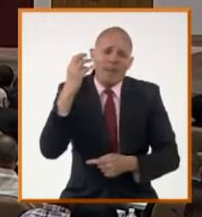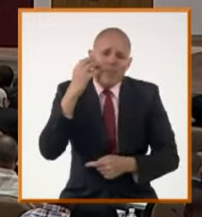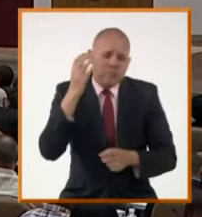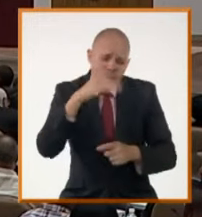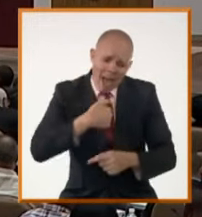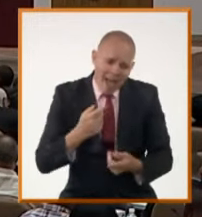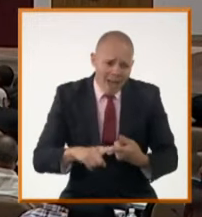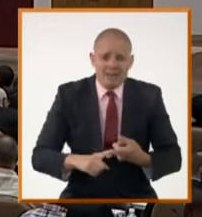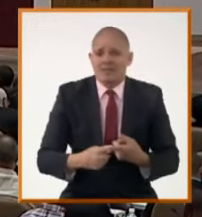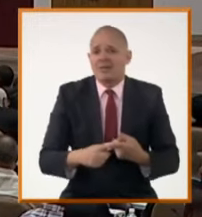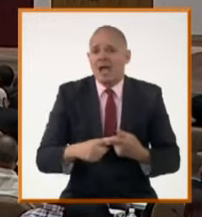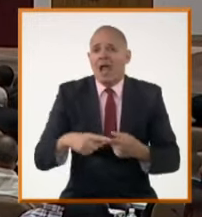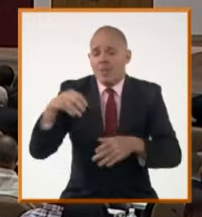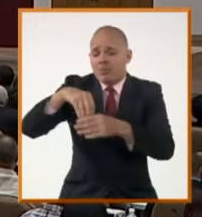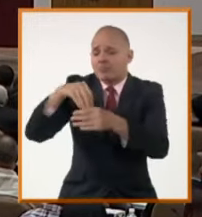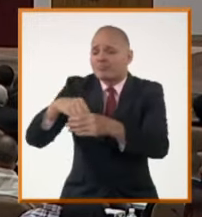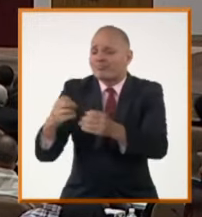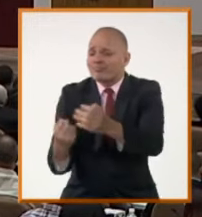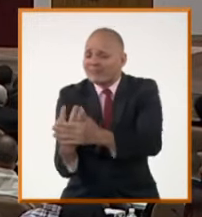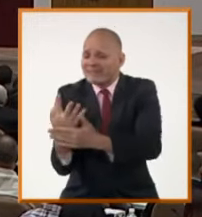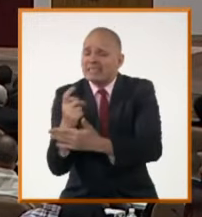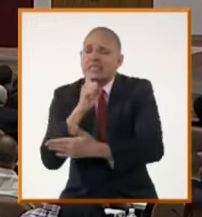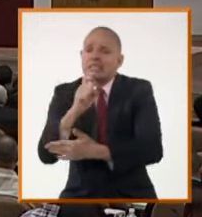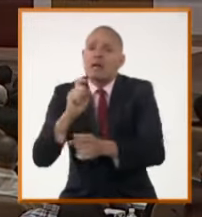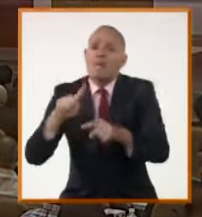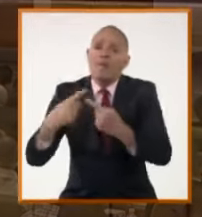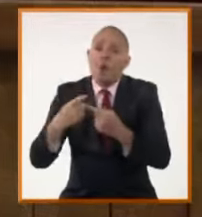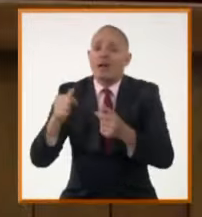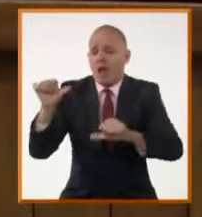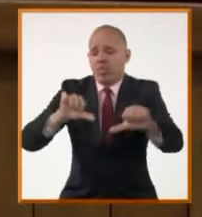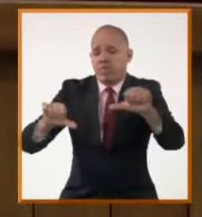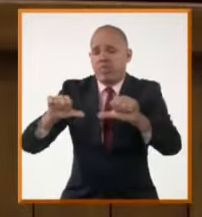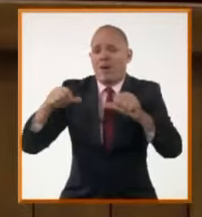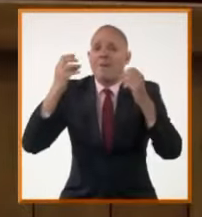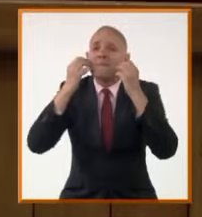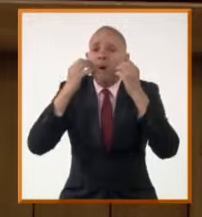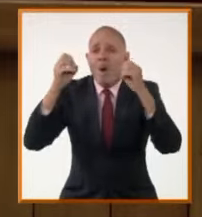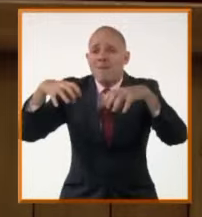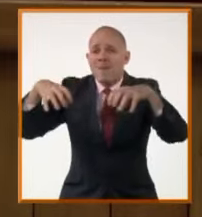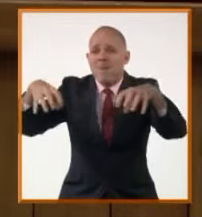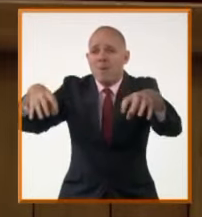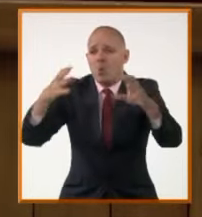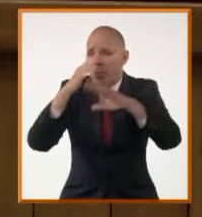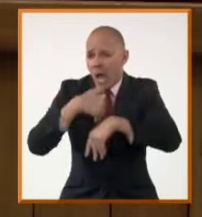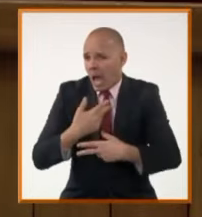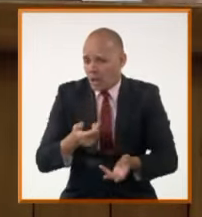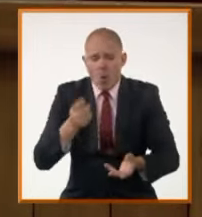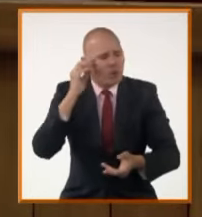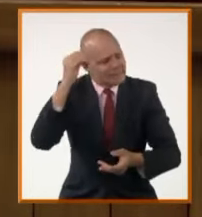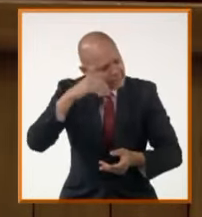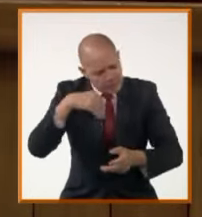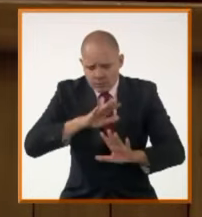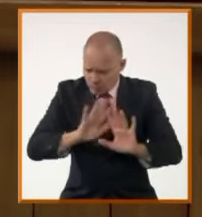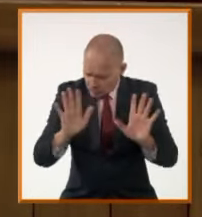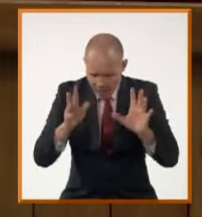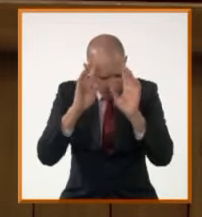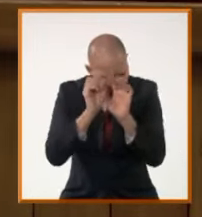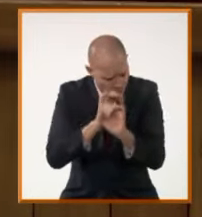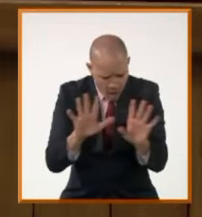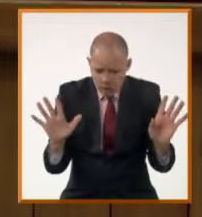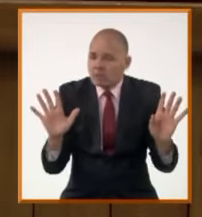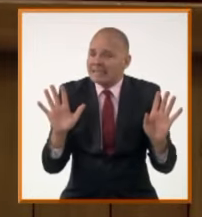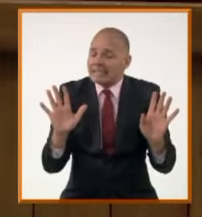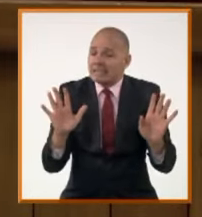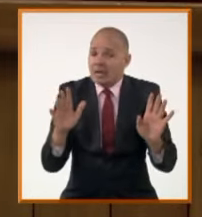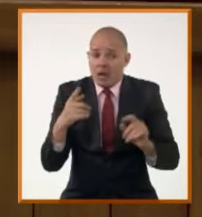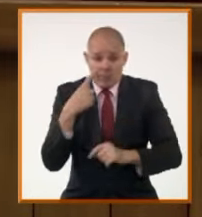pesticidas importados y los rendimientos son mayores, etcétera. Todo eso lo sabemos. Pero ahí están lo que decía ahorita el compañero